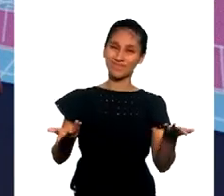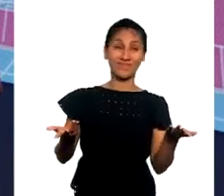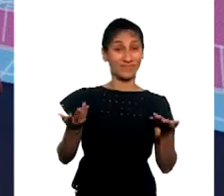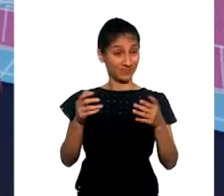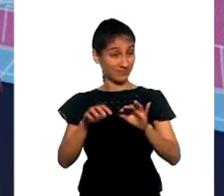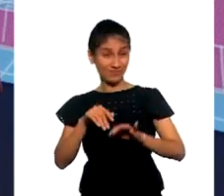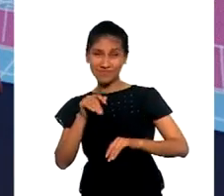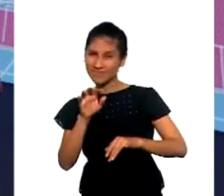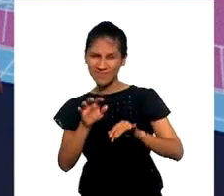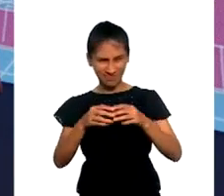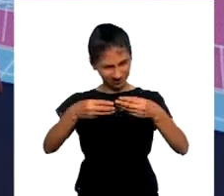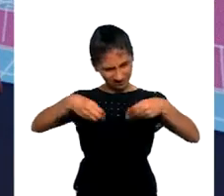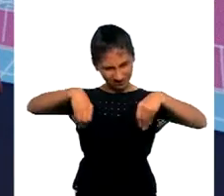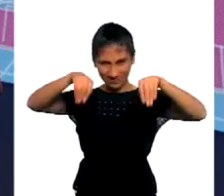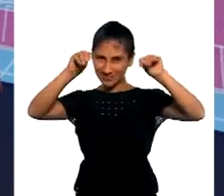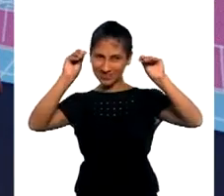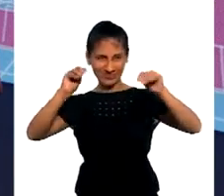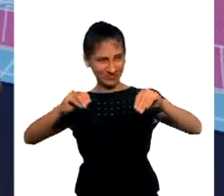a ver